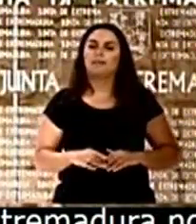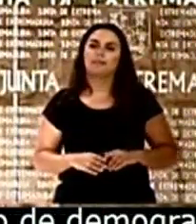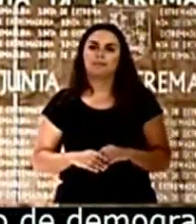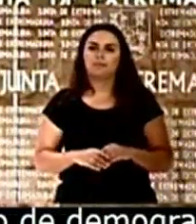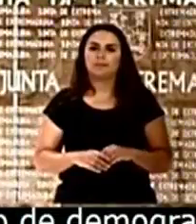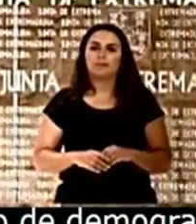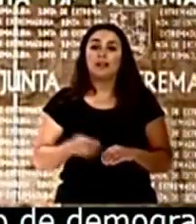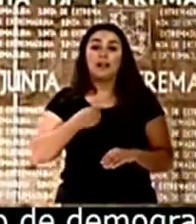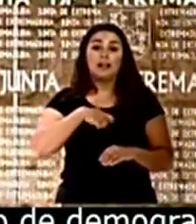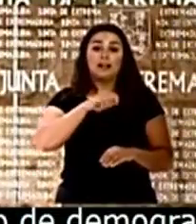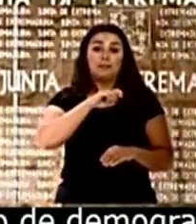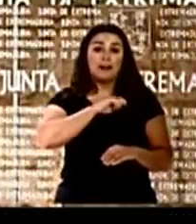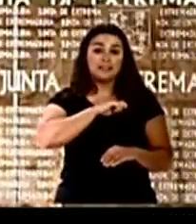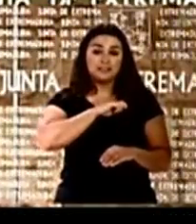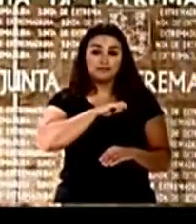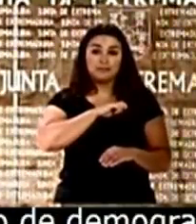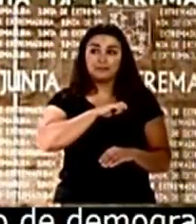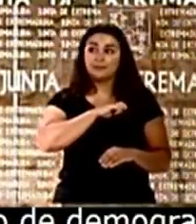España tenemos